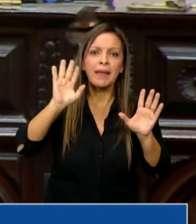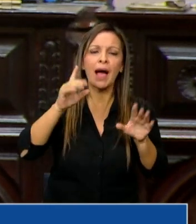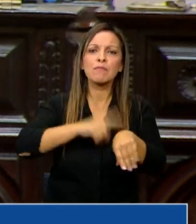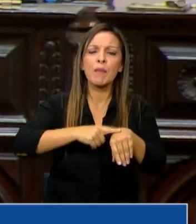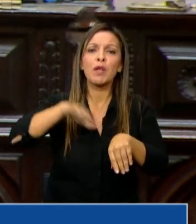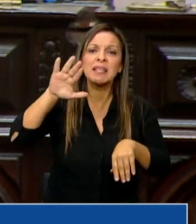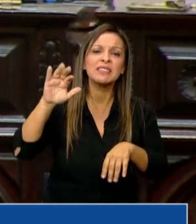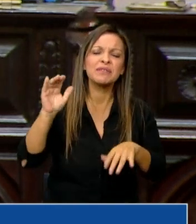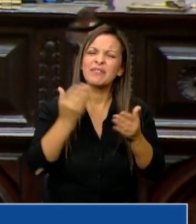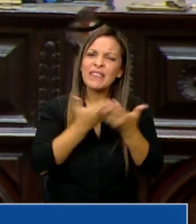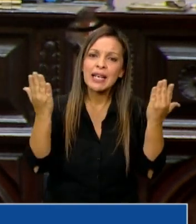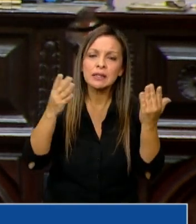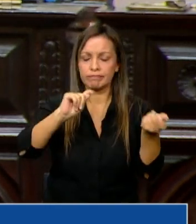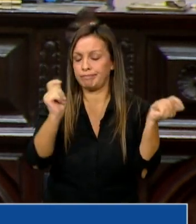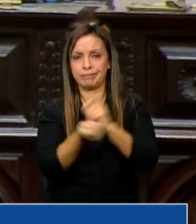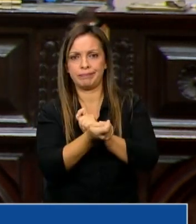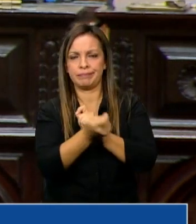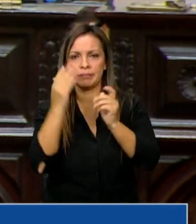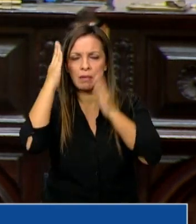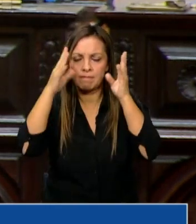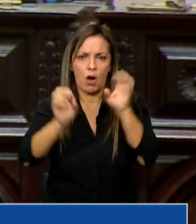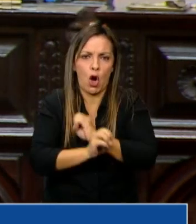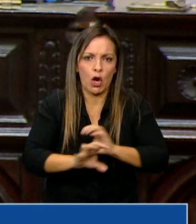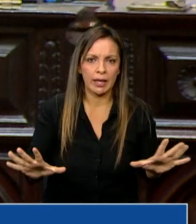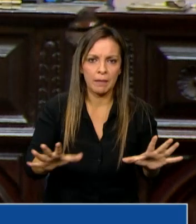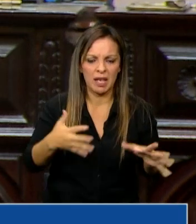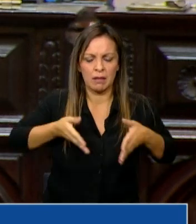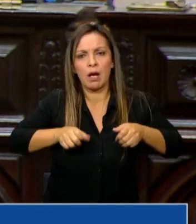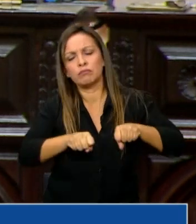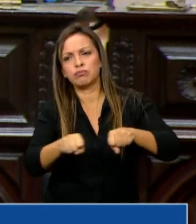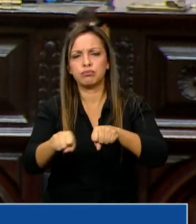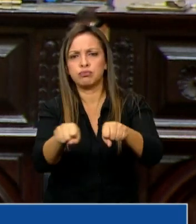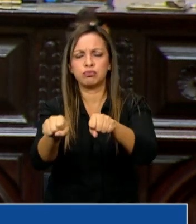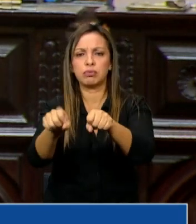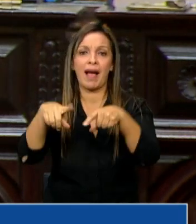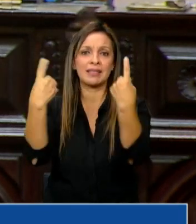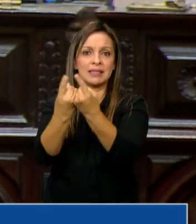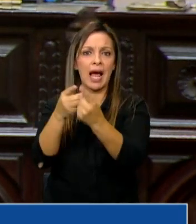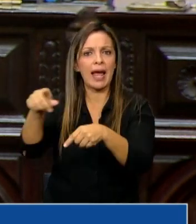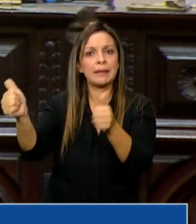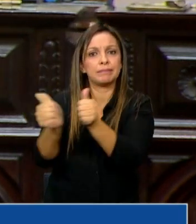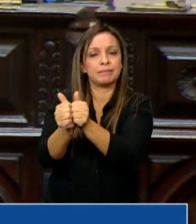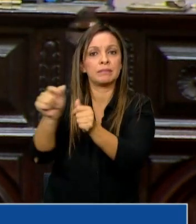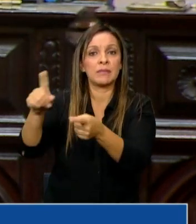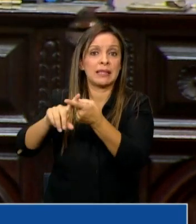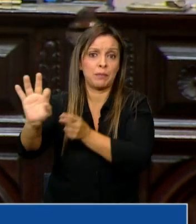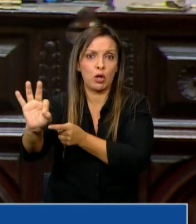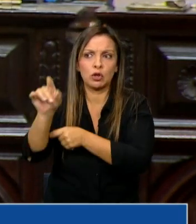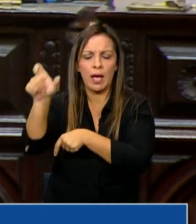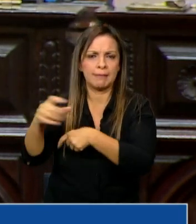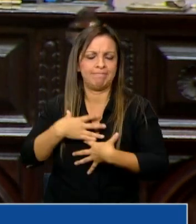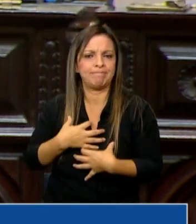se lo convirtieron en una pesadilla. La llevan al cuarto. Allí esperaba él. Su estado emocional no era mucho